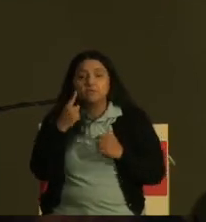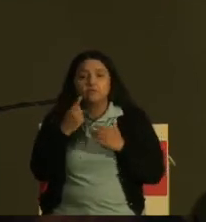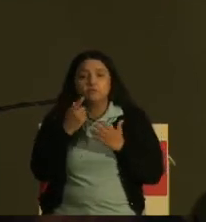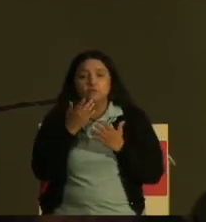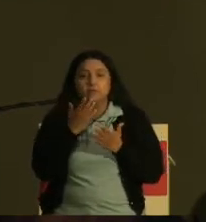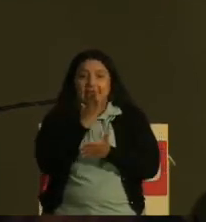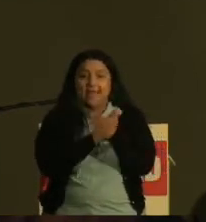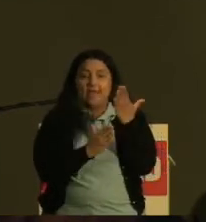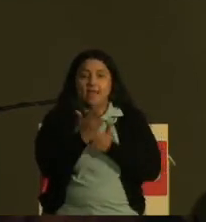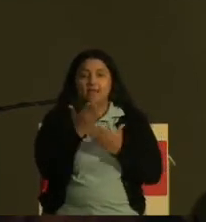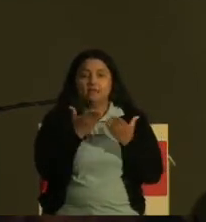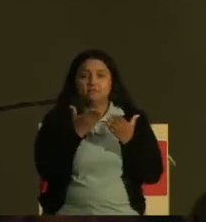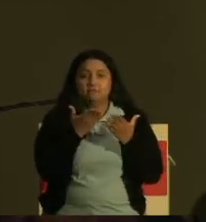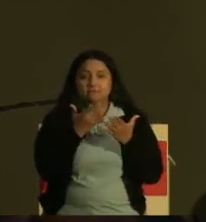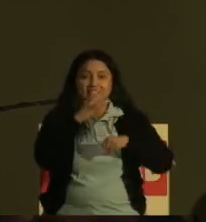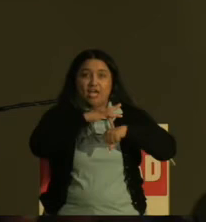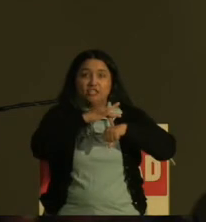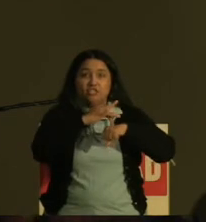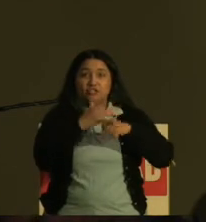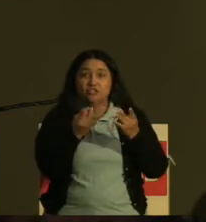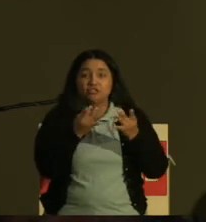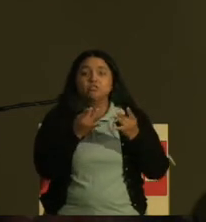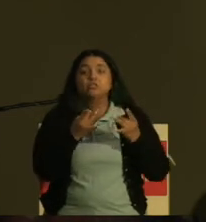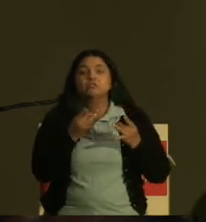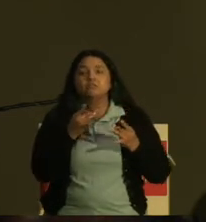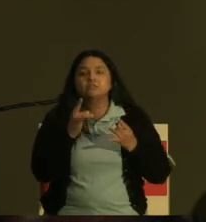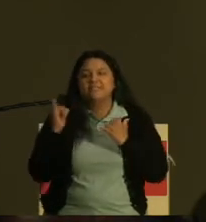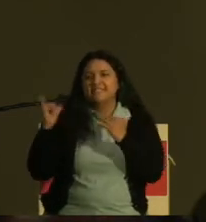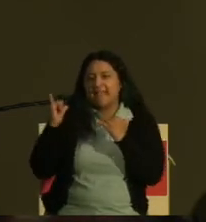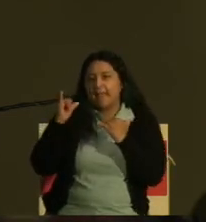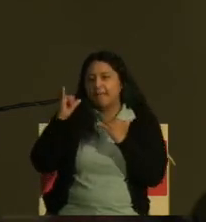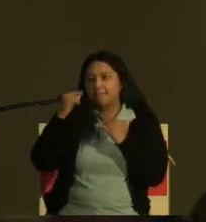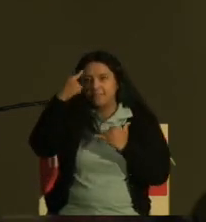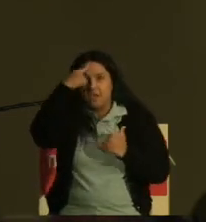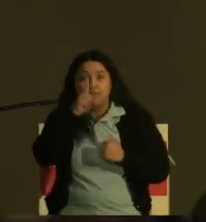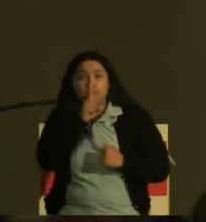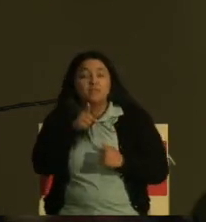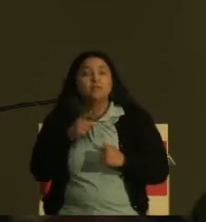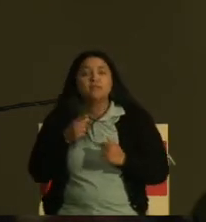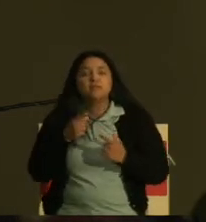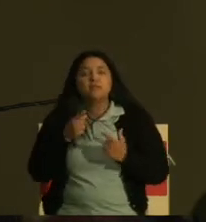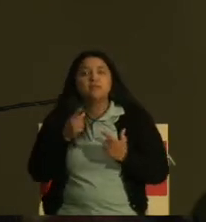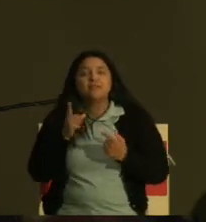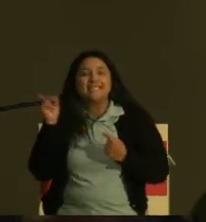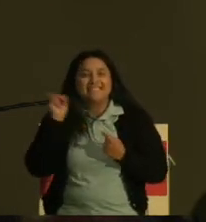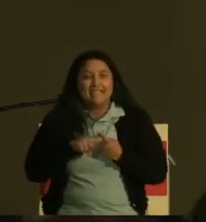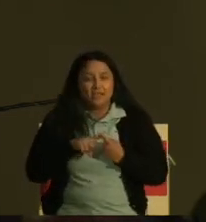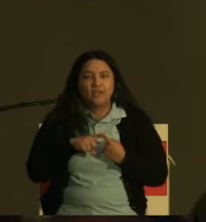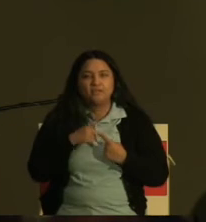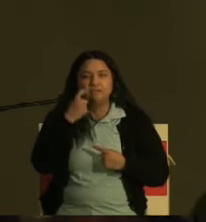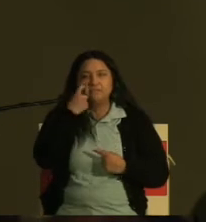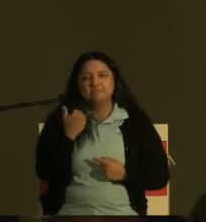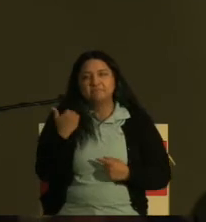el tacto, pues yo también pensaba lo mismo que tú, hasta que hace unos